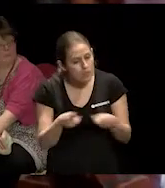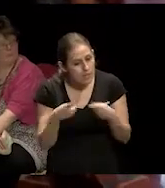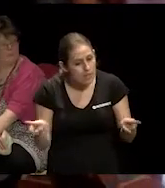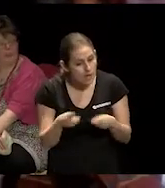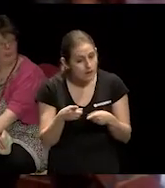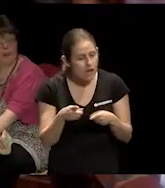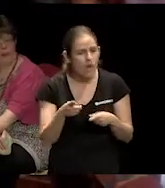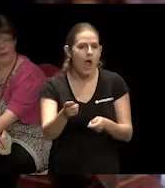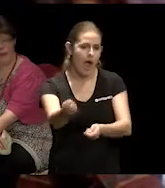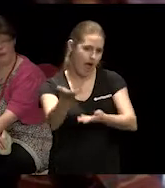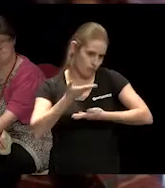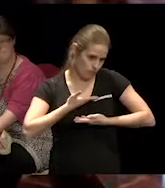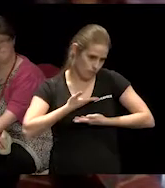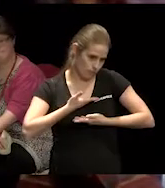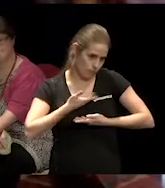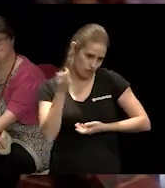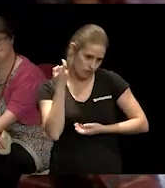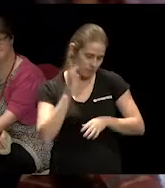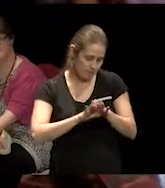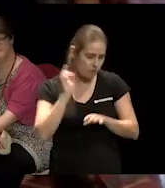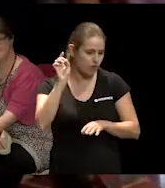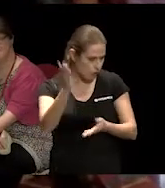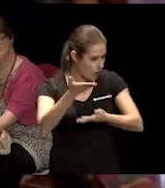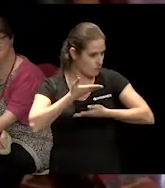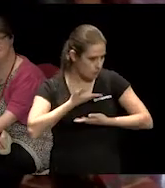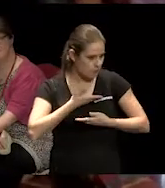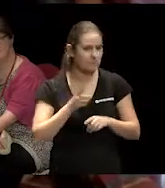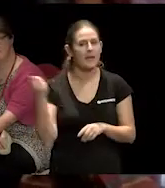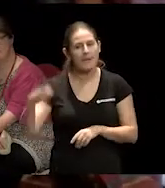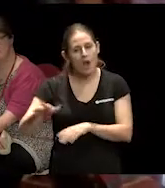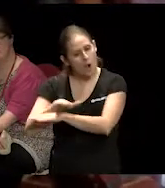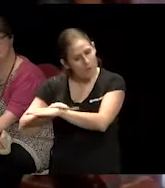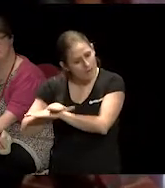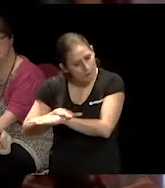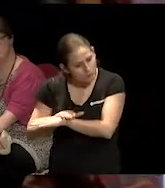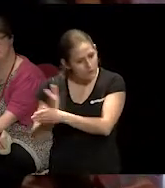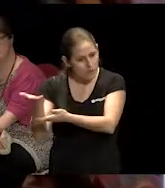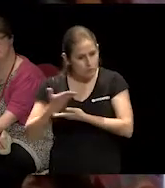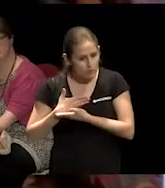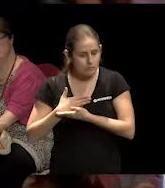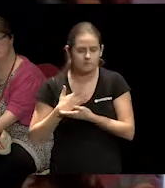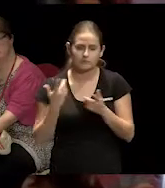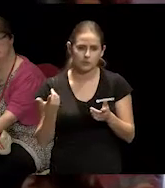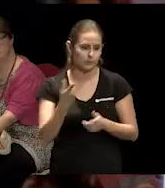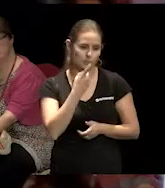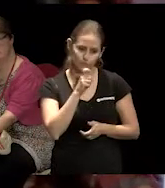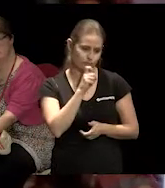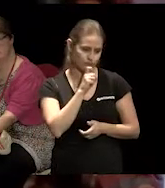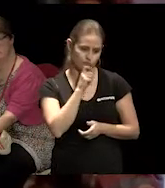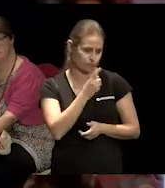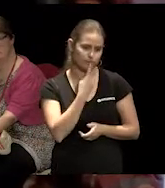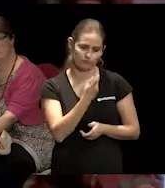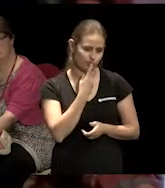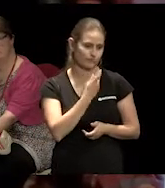que nos ayudara con la música, incluso gobernación, es decir, fue muy arduo. Y